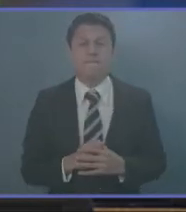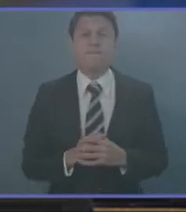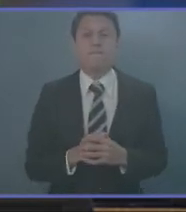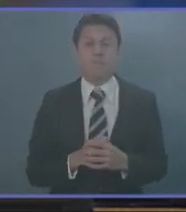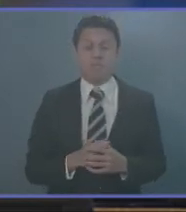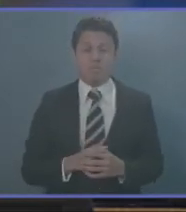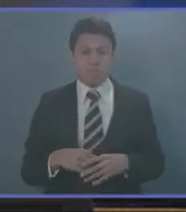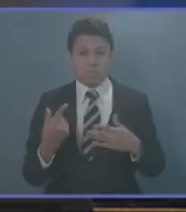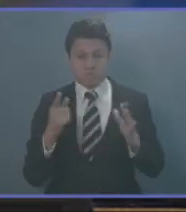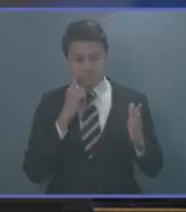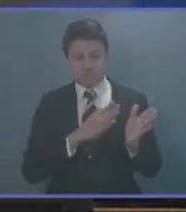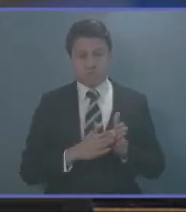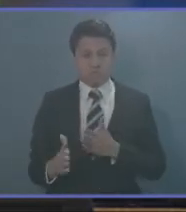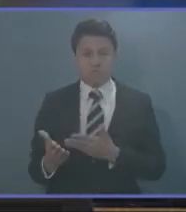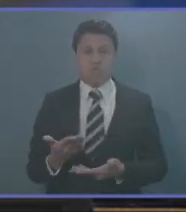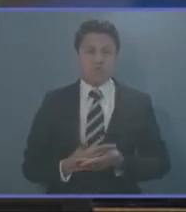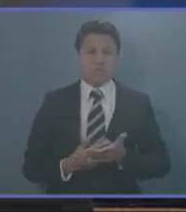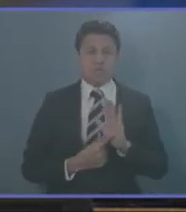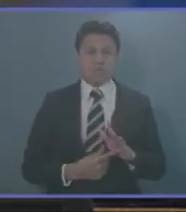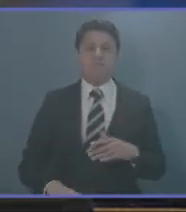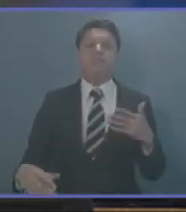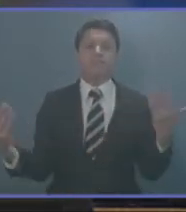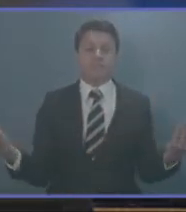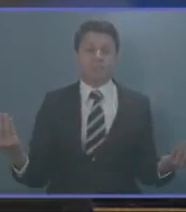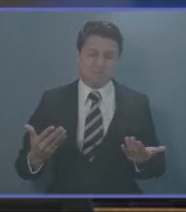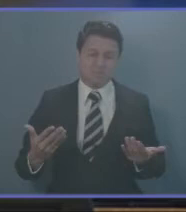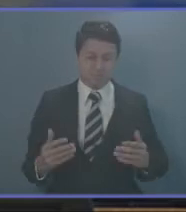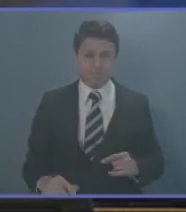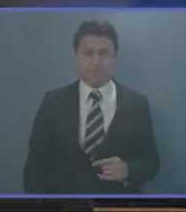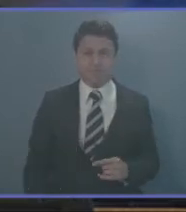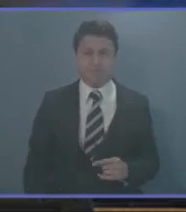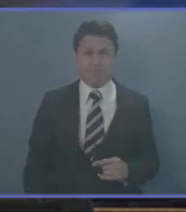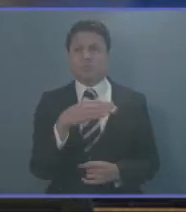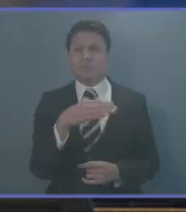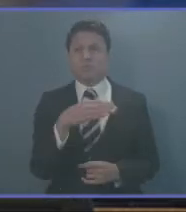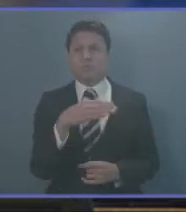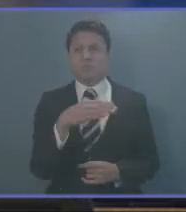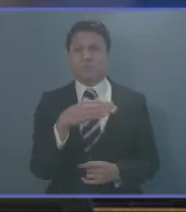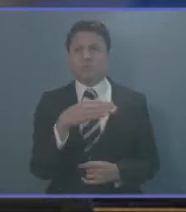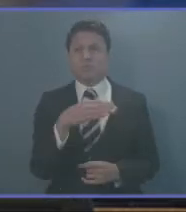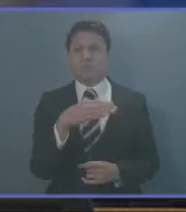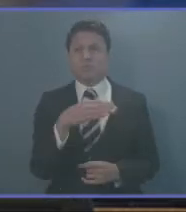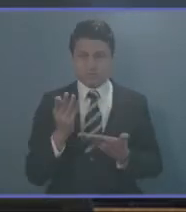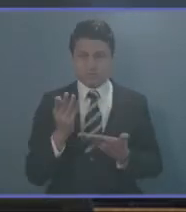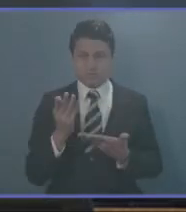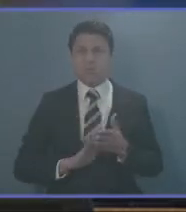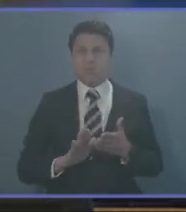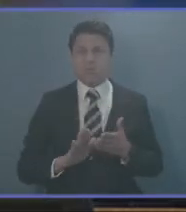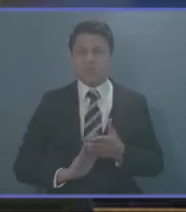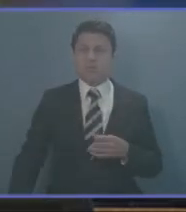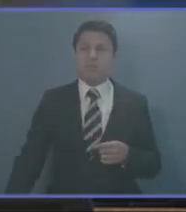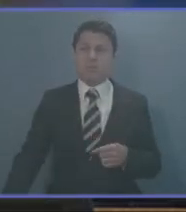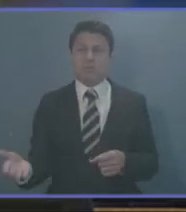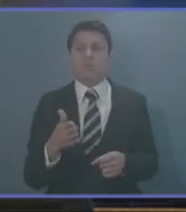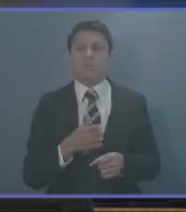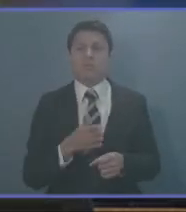en que lo pretende realizar. El Consejo Municipal autorizará el pago o anticipo del tributo si